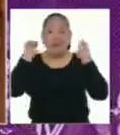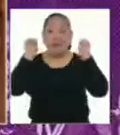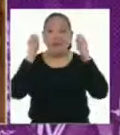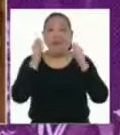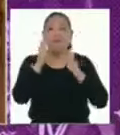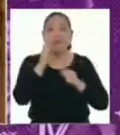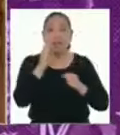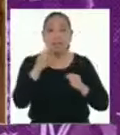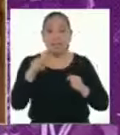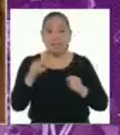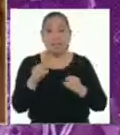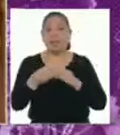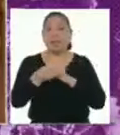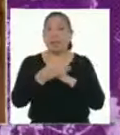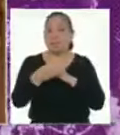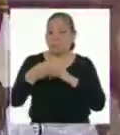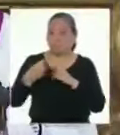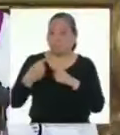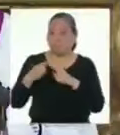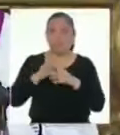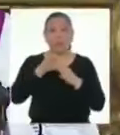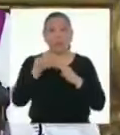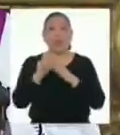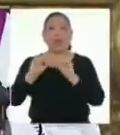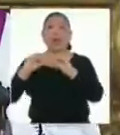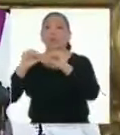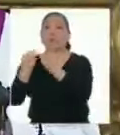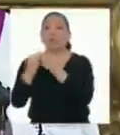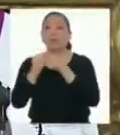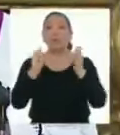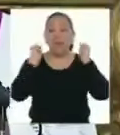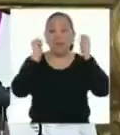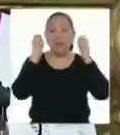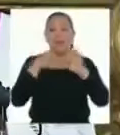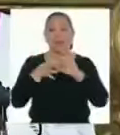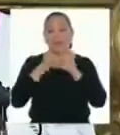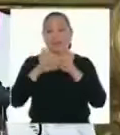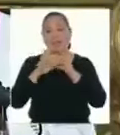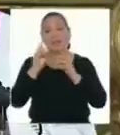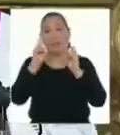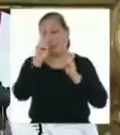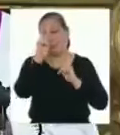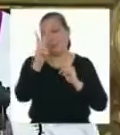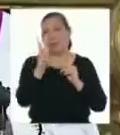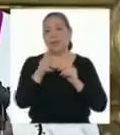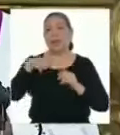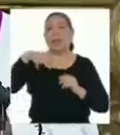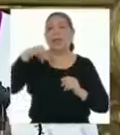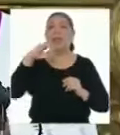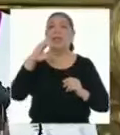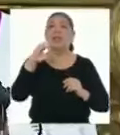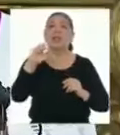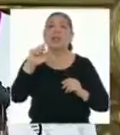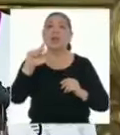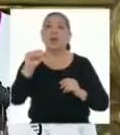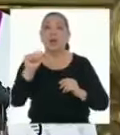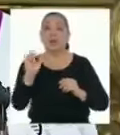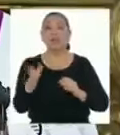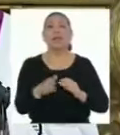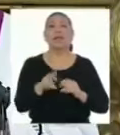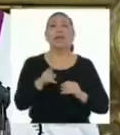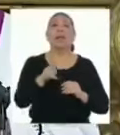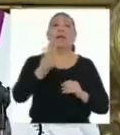franciscanos provinciales de todas las congregaciones franciscanas del Perú, Nicolás Ojeda Nieves,